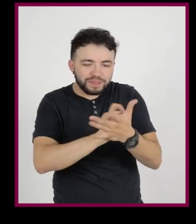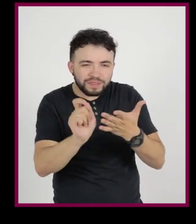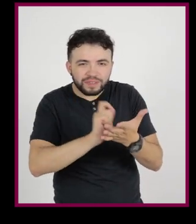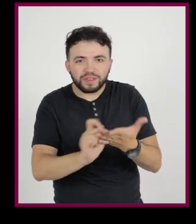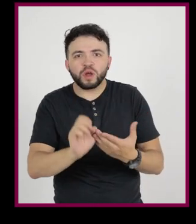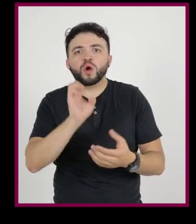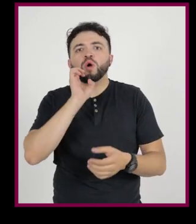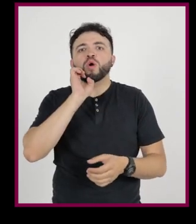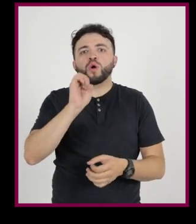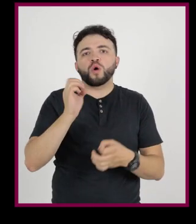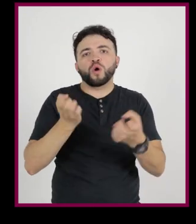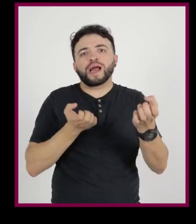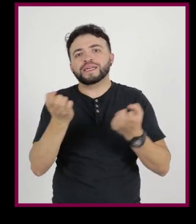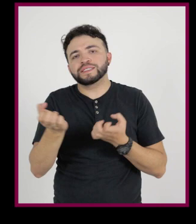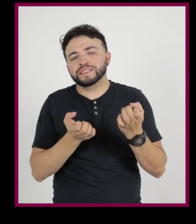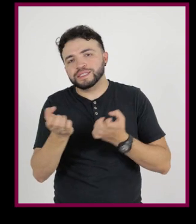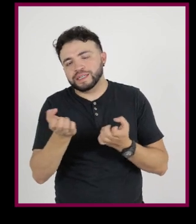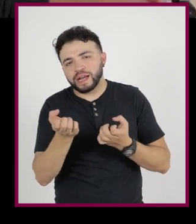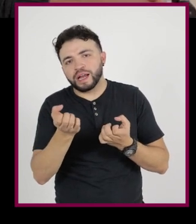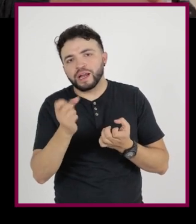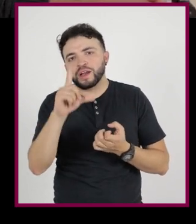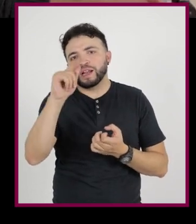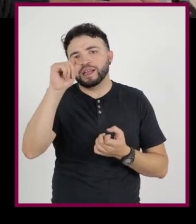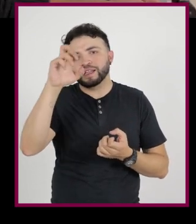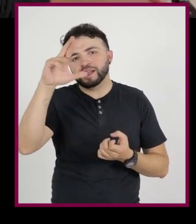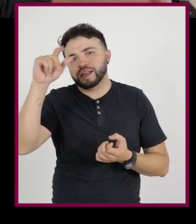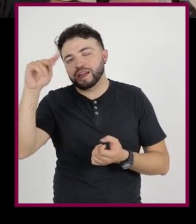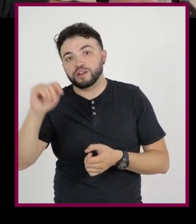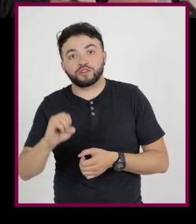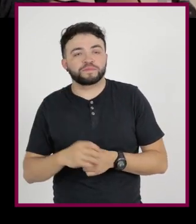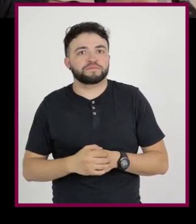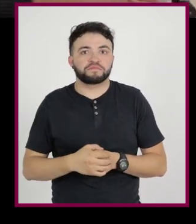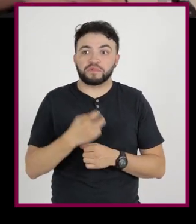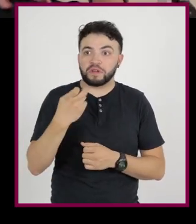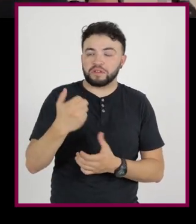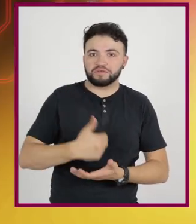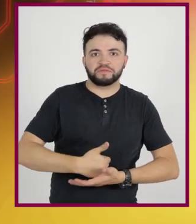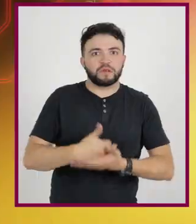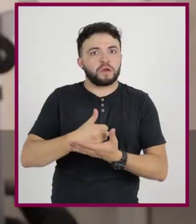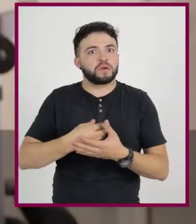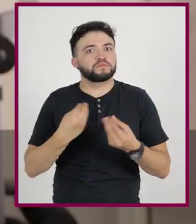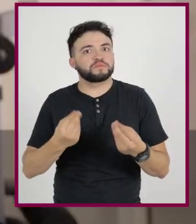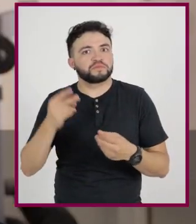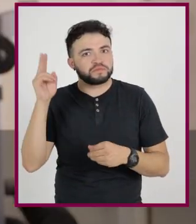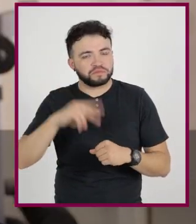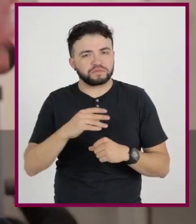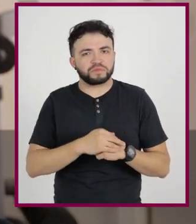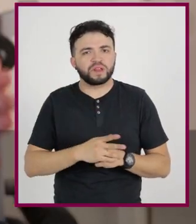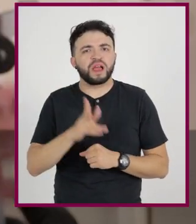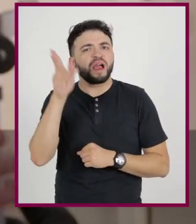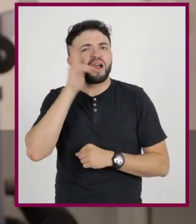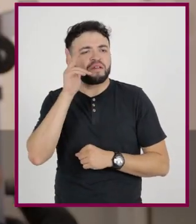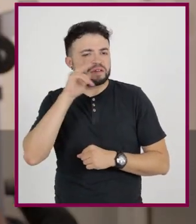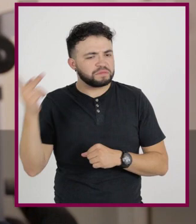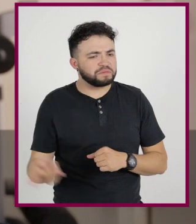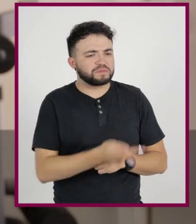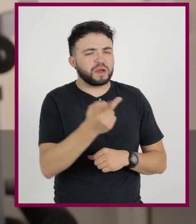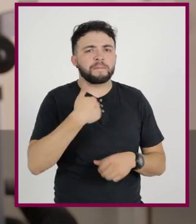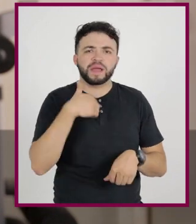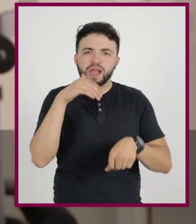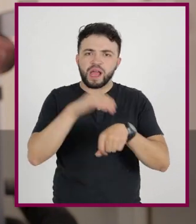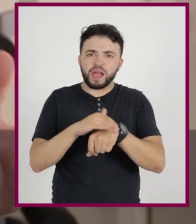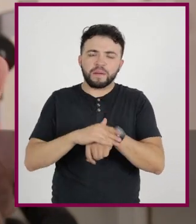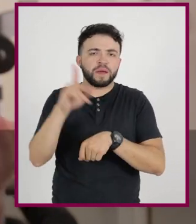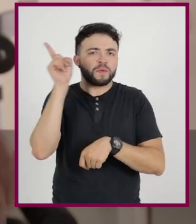dramaturgia o ensayos literarios que hayan leído. Eso nos ayuda mucho, Agatha. Citla, ¿qué te parece si le preguntamos